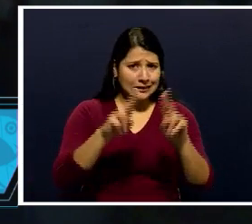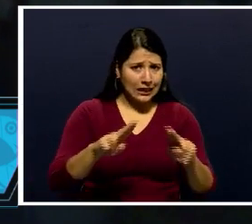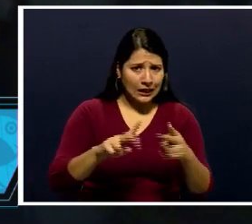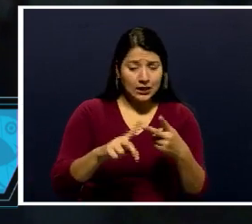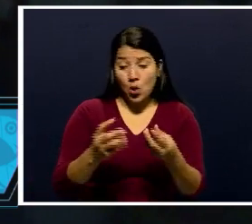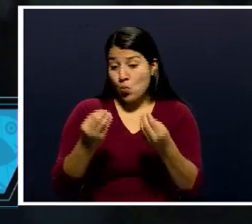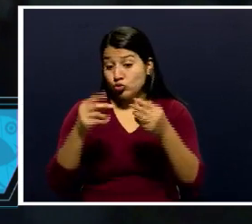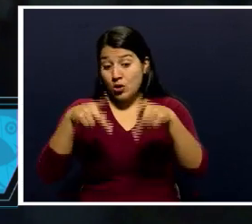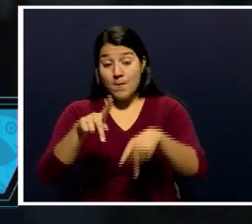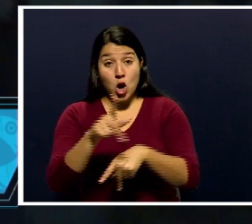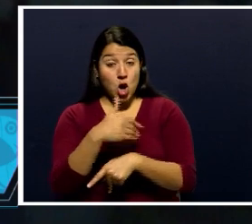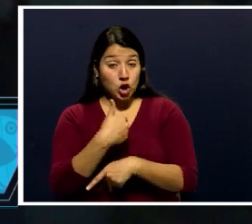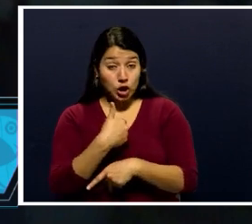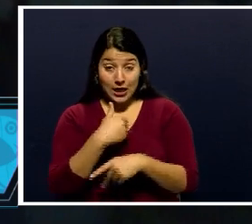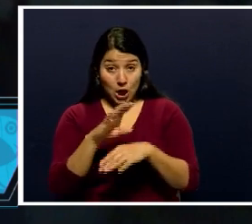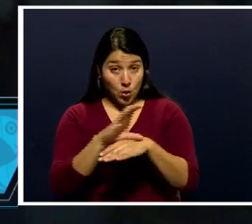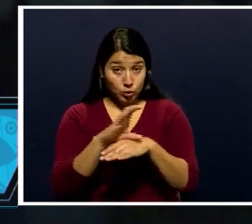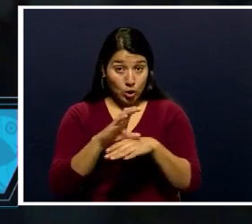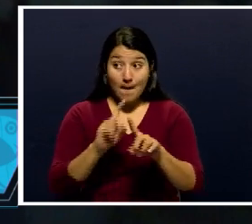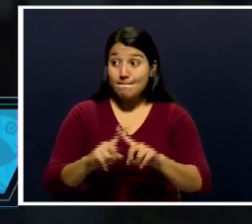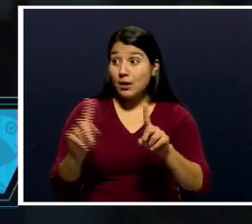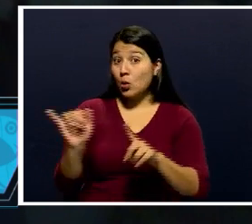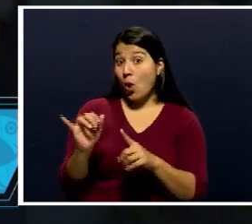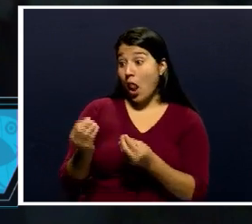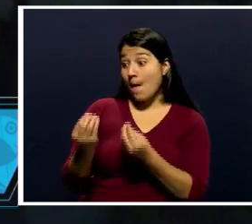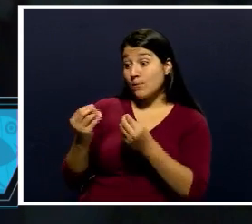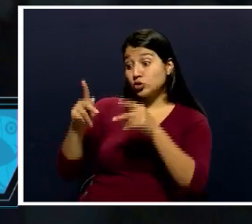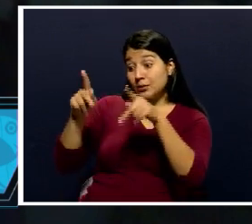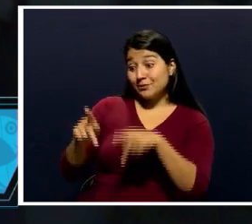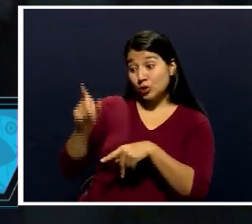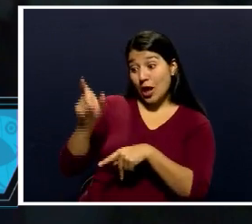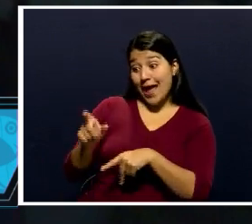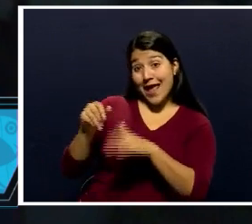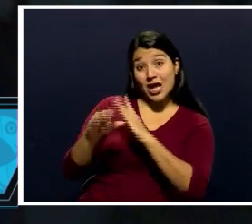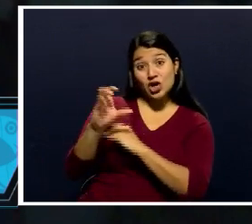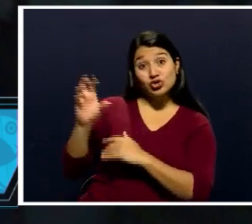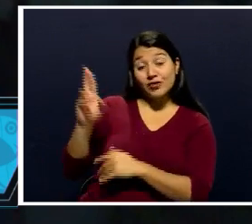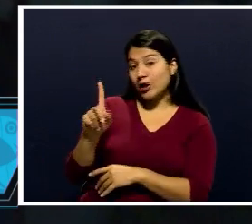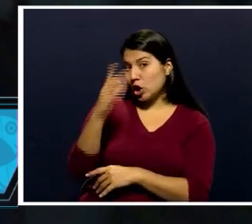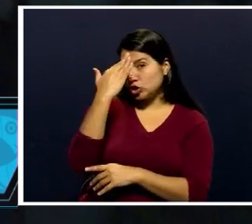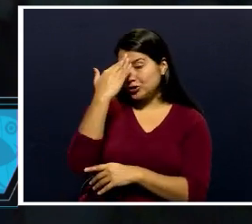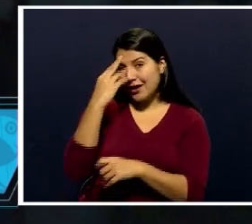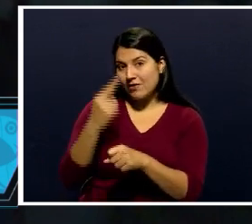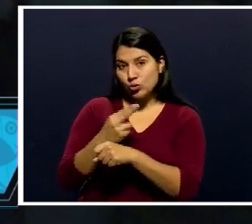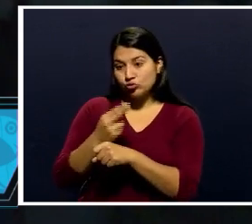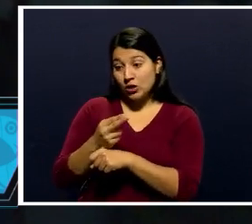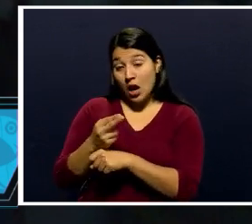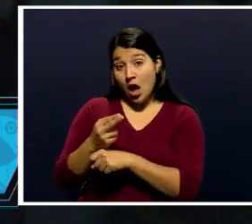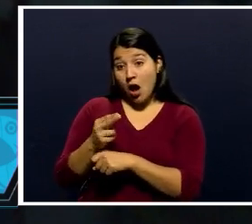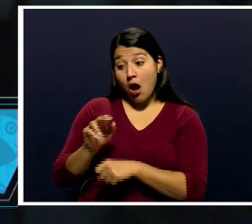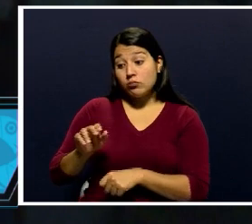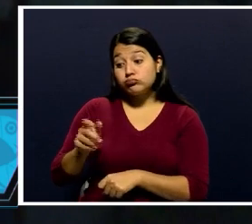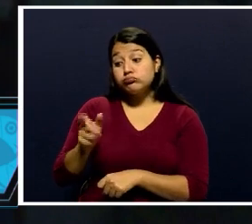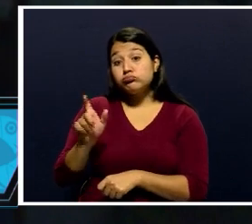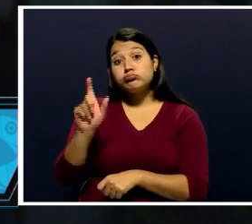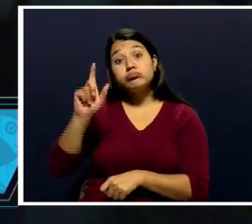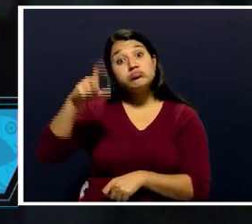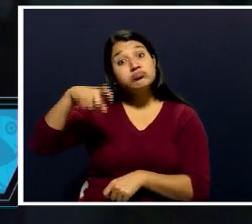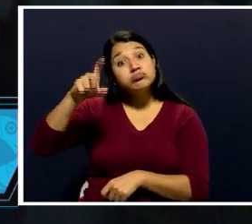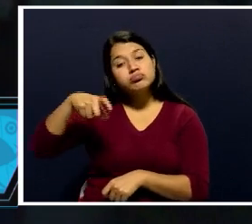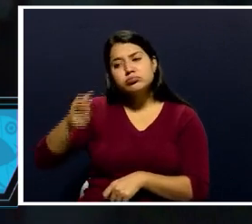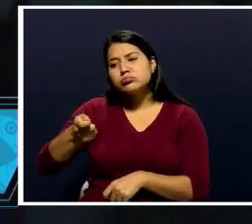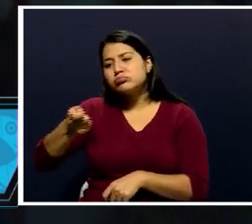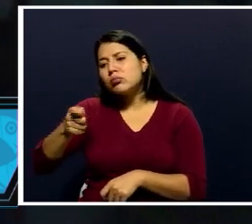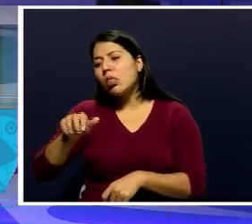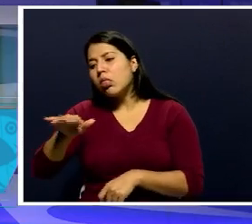este país que no saben usar un cajero automático, nunca lo han usado y que se han visto en la necesidad de hacer filas